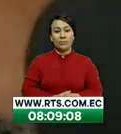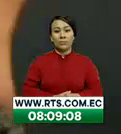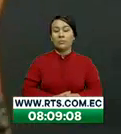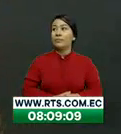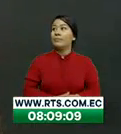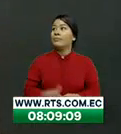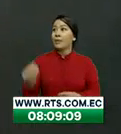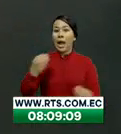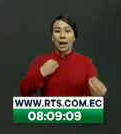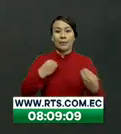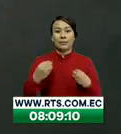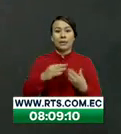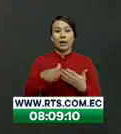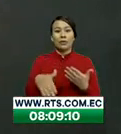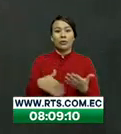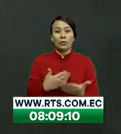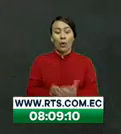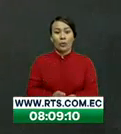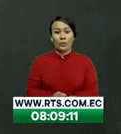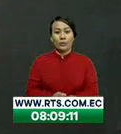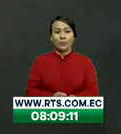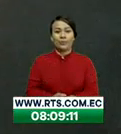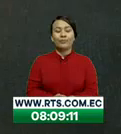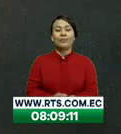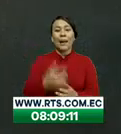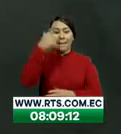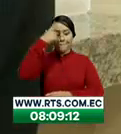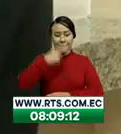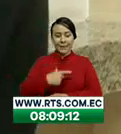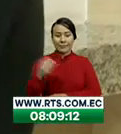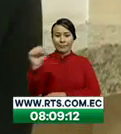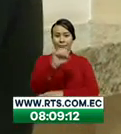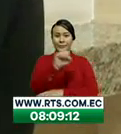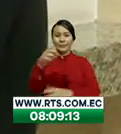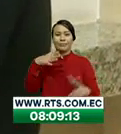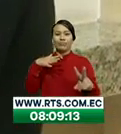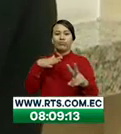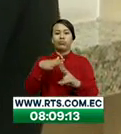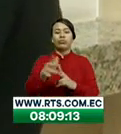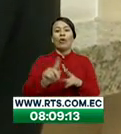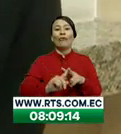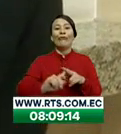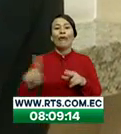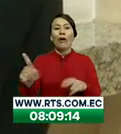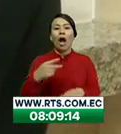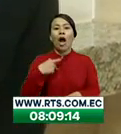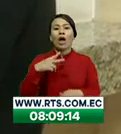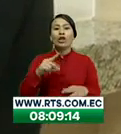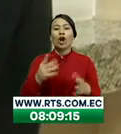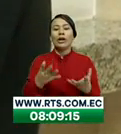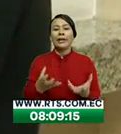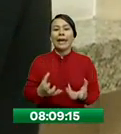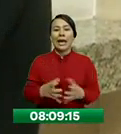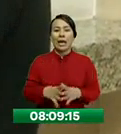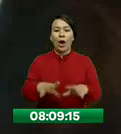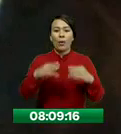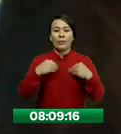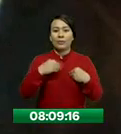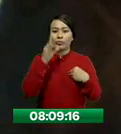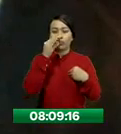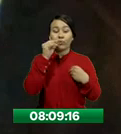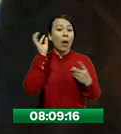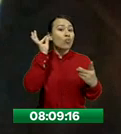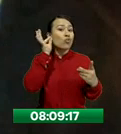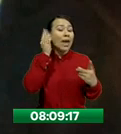Versiones extraoficiales señalan que el conductor, que sigue prófugo, intentó evadir a los agentes, conocidos como Katiuska